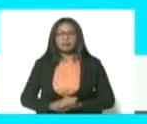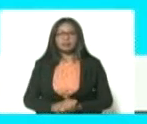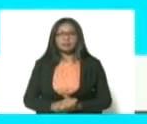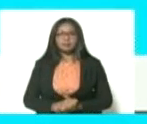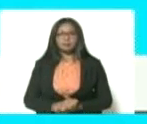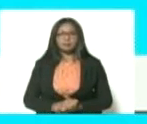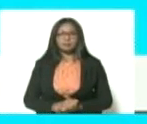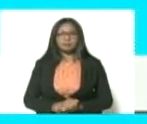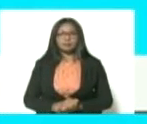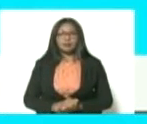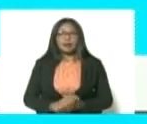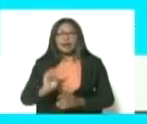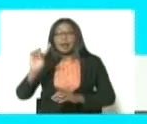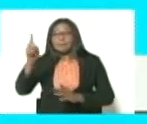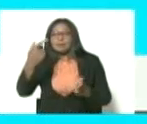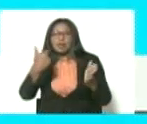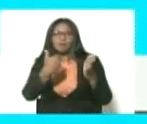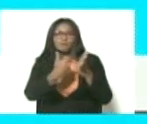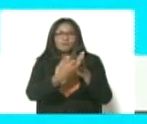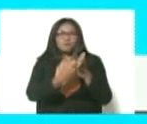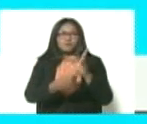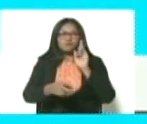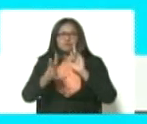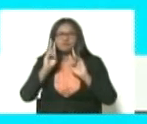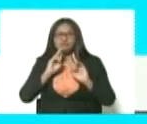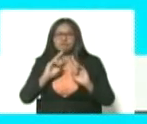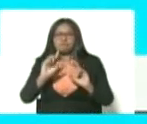Apenas las primeras vacunas están saliendo.